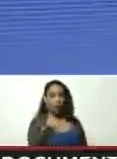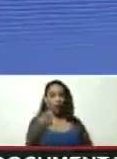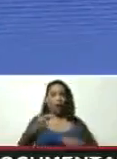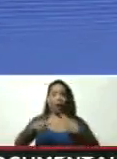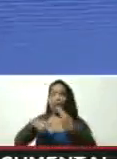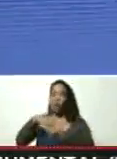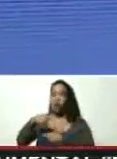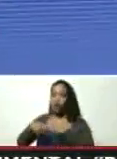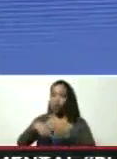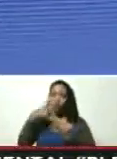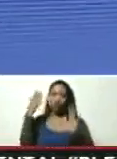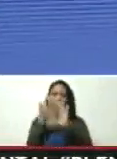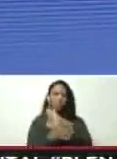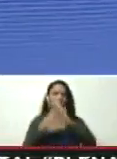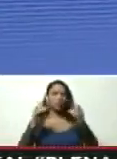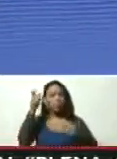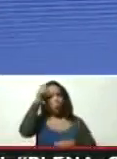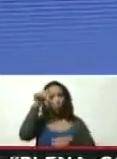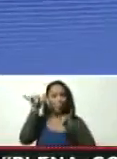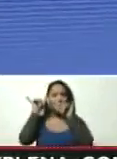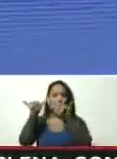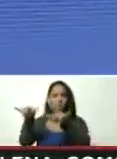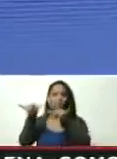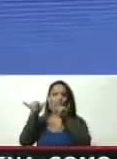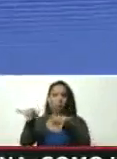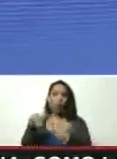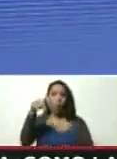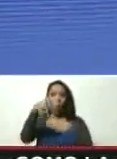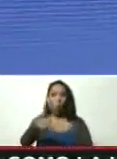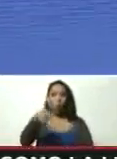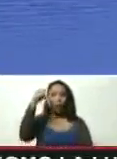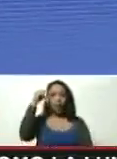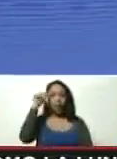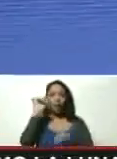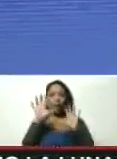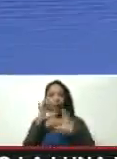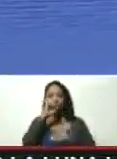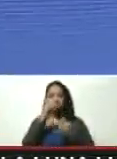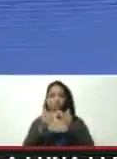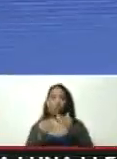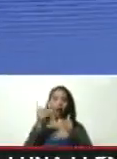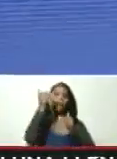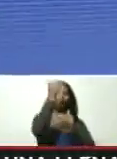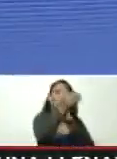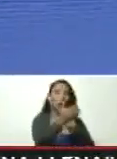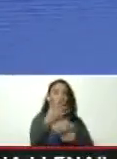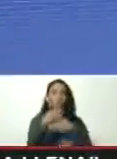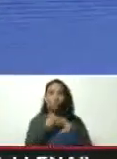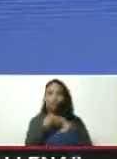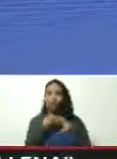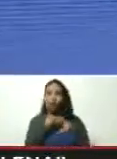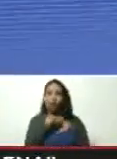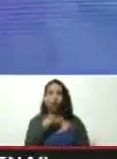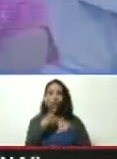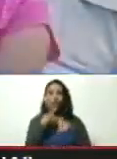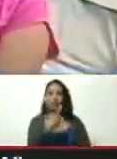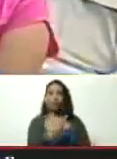revolución, pero sobre todo al pueblo mismo. Hoy día, 10 años después, yo puedo